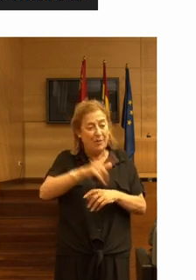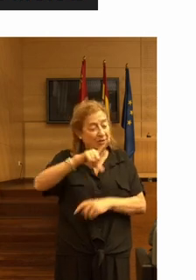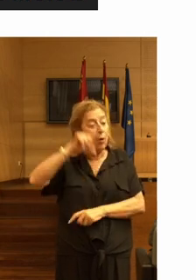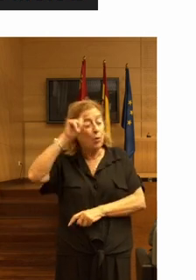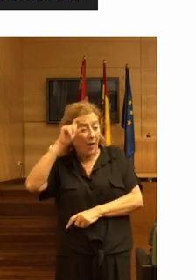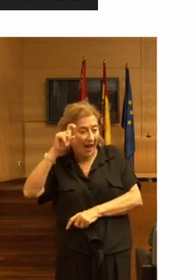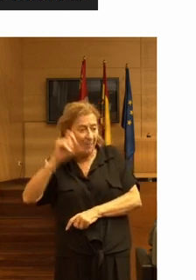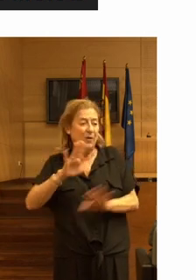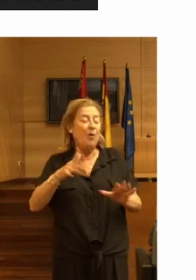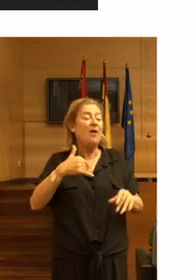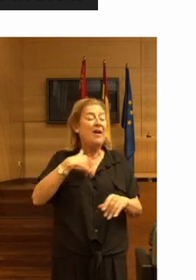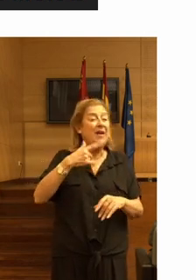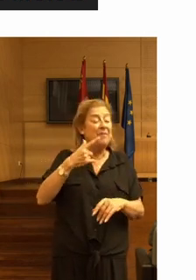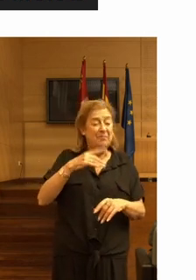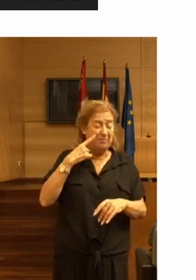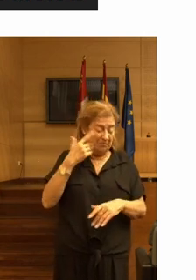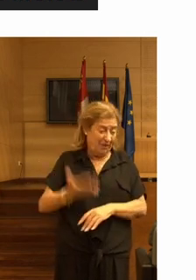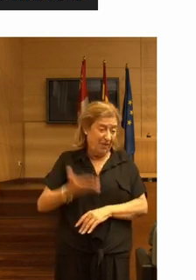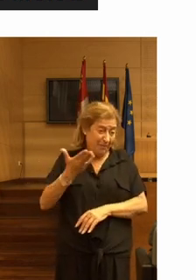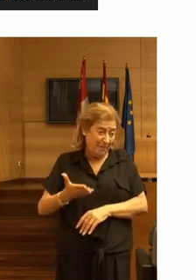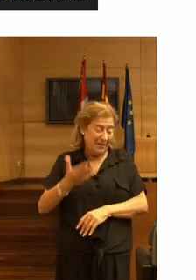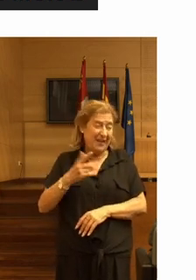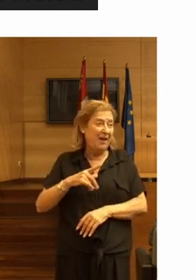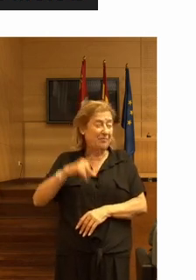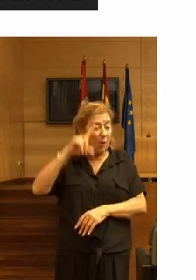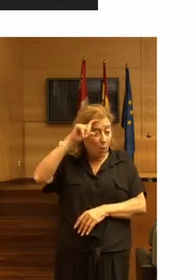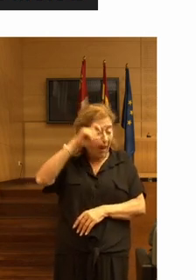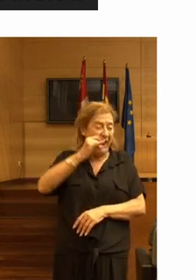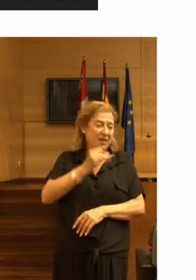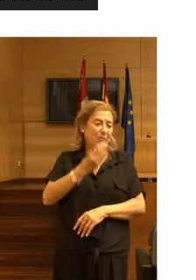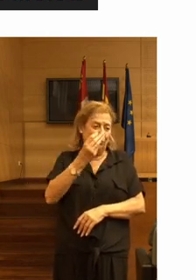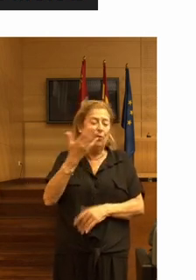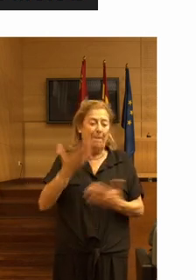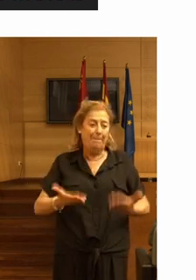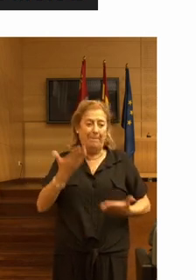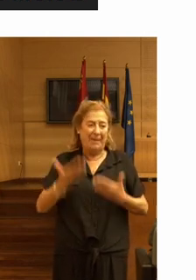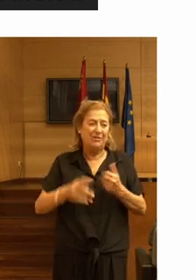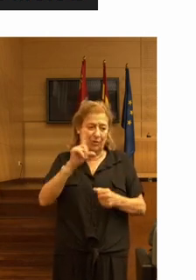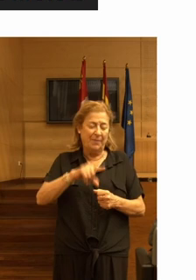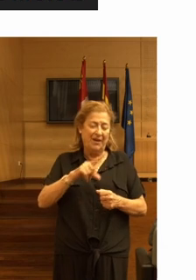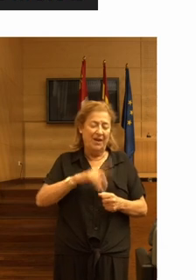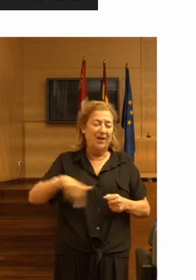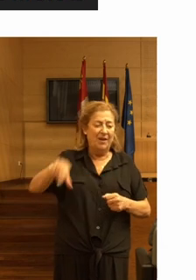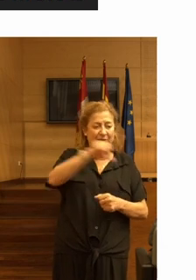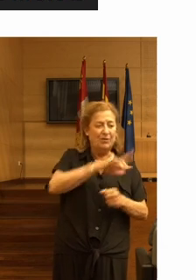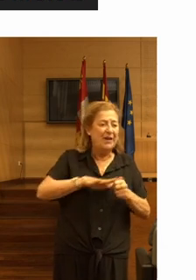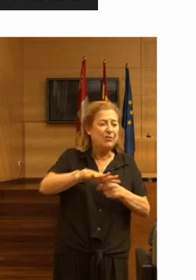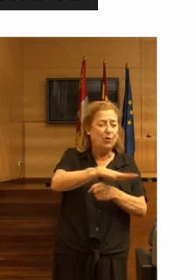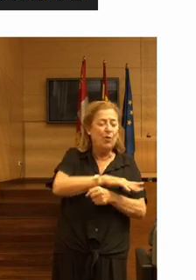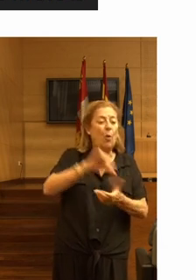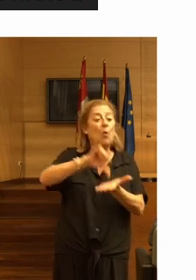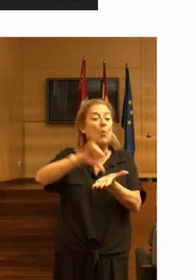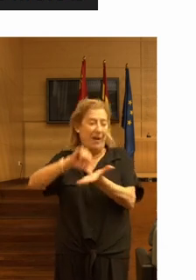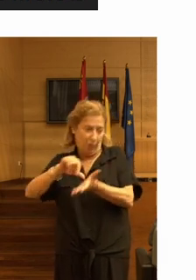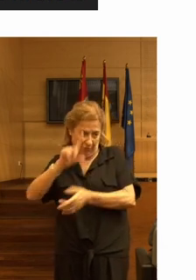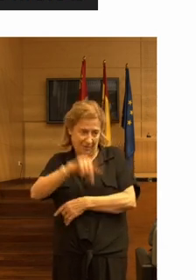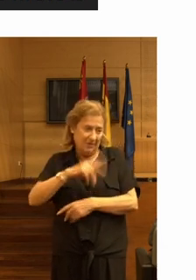que, aunque principalmente rural, también hay mucho peso de poblaciones en el entorno que llamamos urbano,